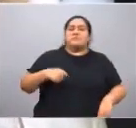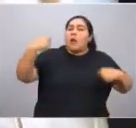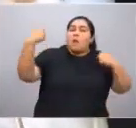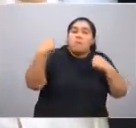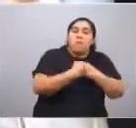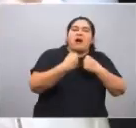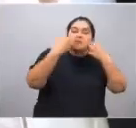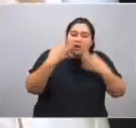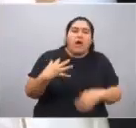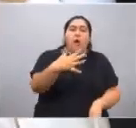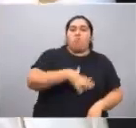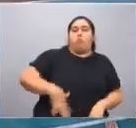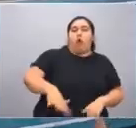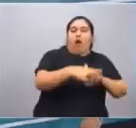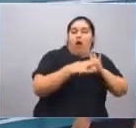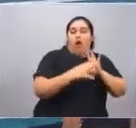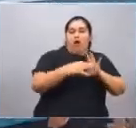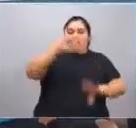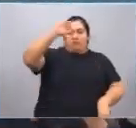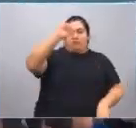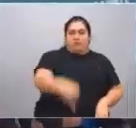pacto con su pueblo.